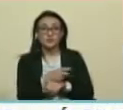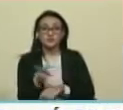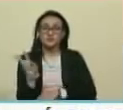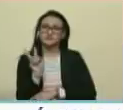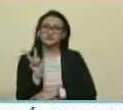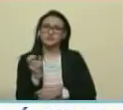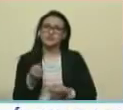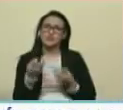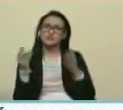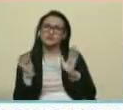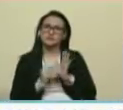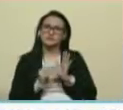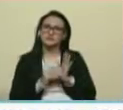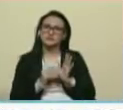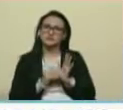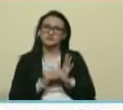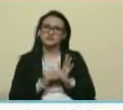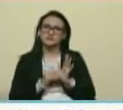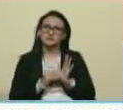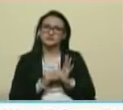Venezuela? ¿Cuántas veces